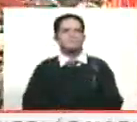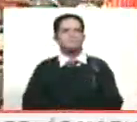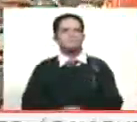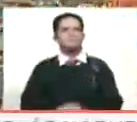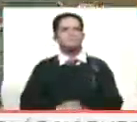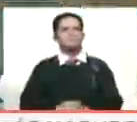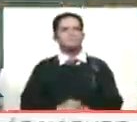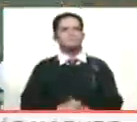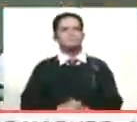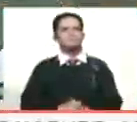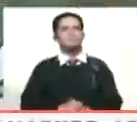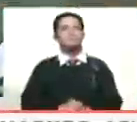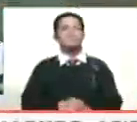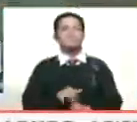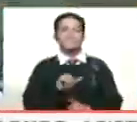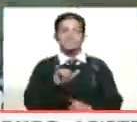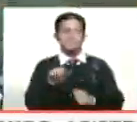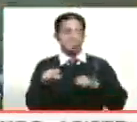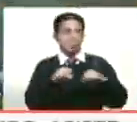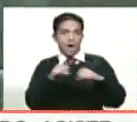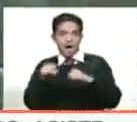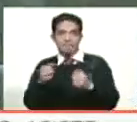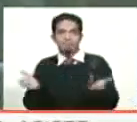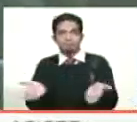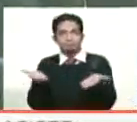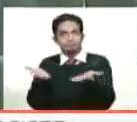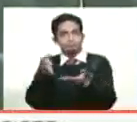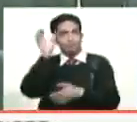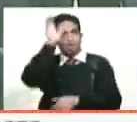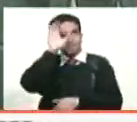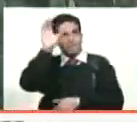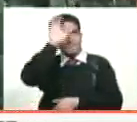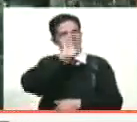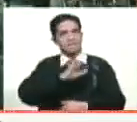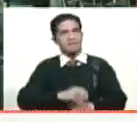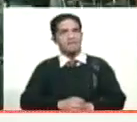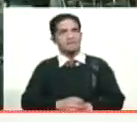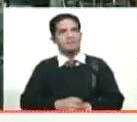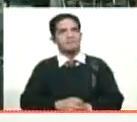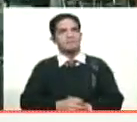En movilización permanente de la conciencia.